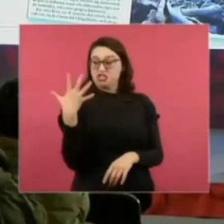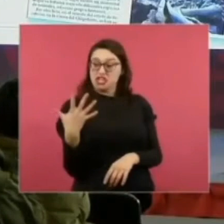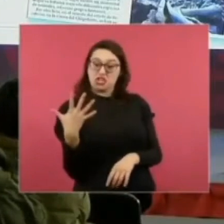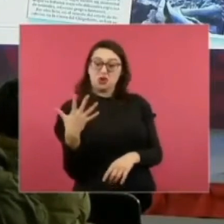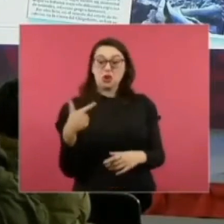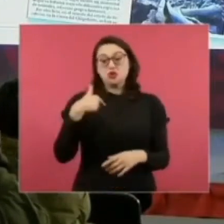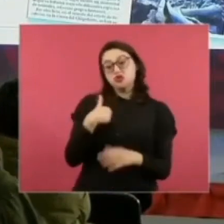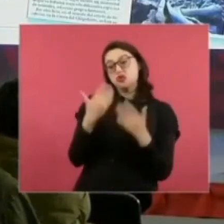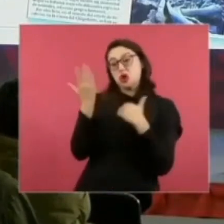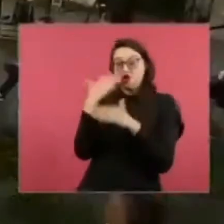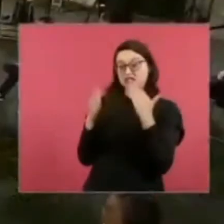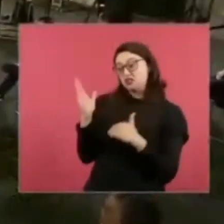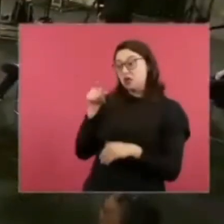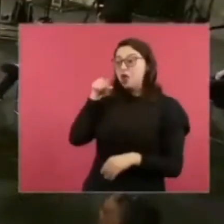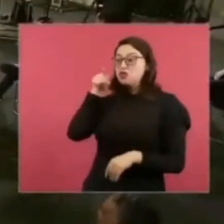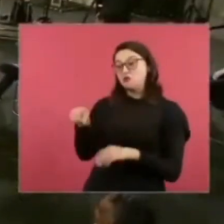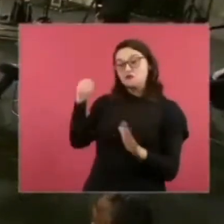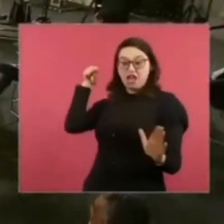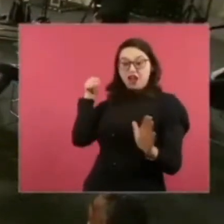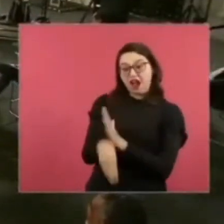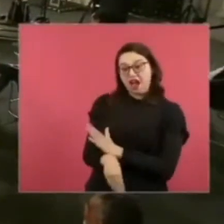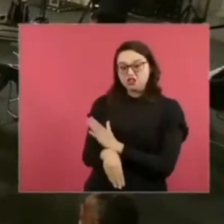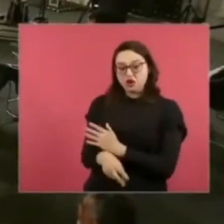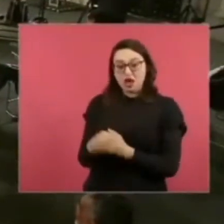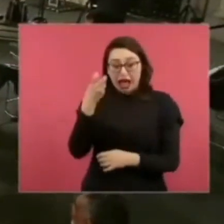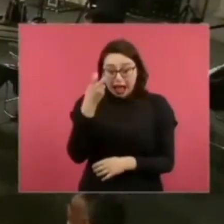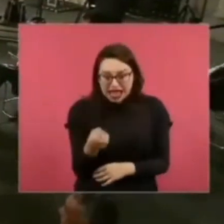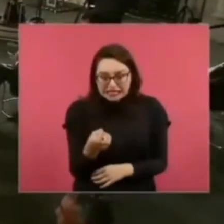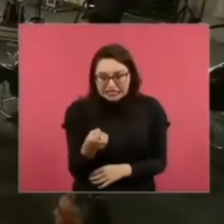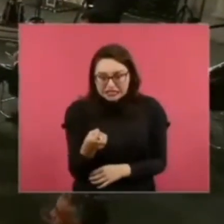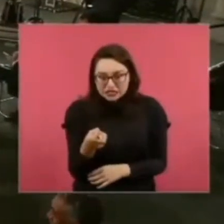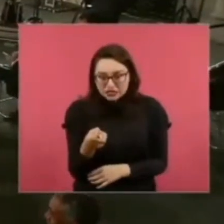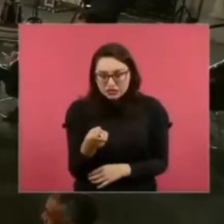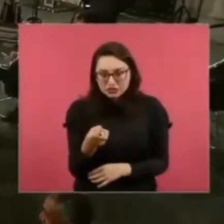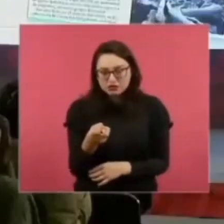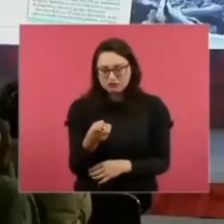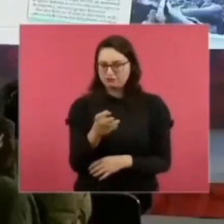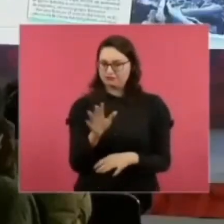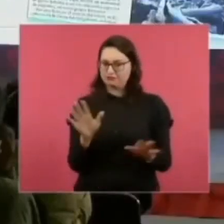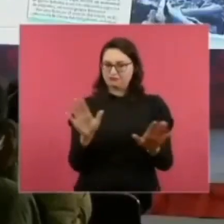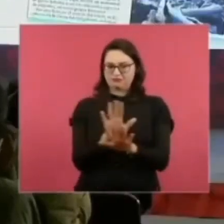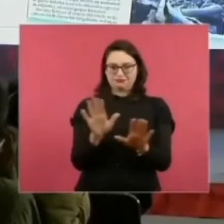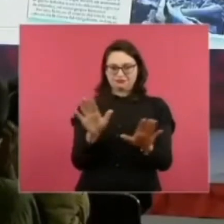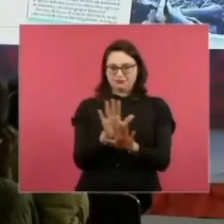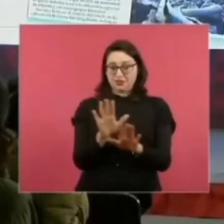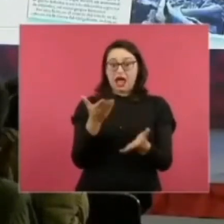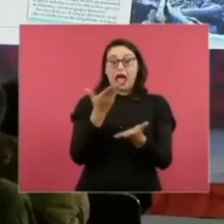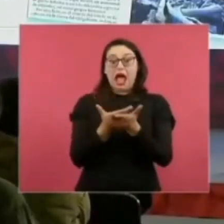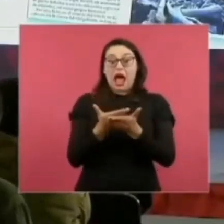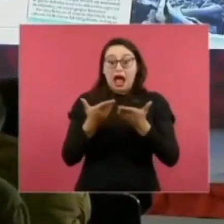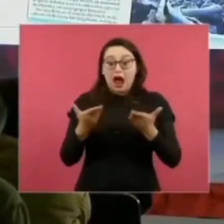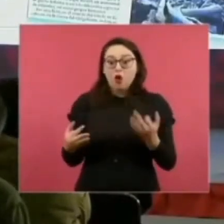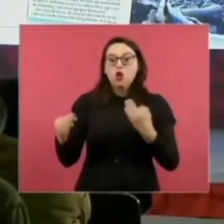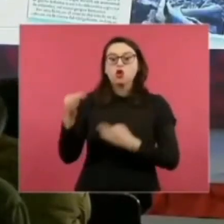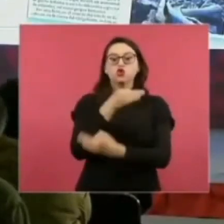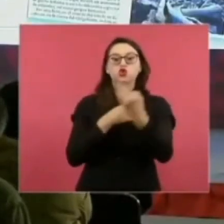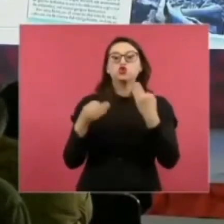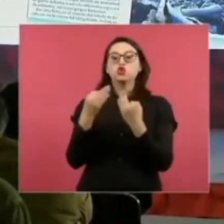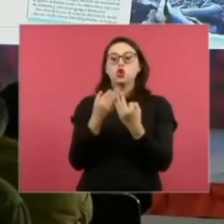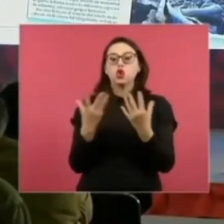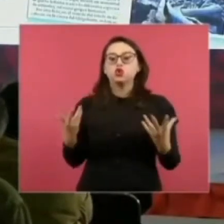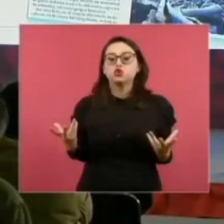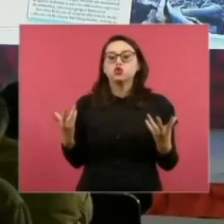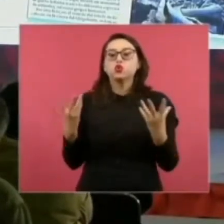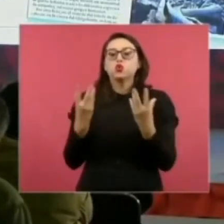contribuido durante años en la elaboración de libros de texto. Me dice Jaime que es experta en pedagogía y que